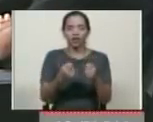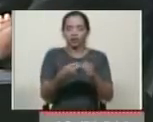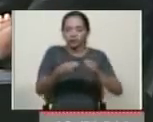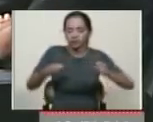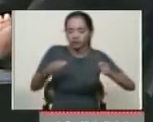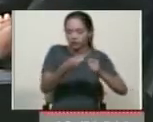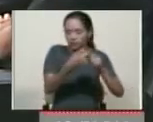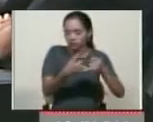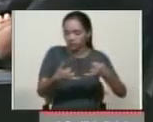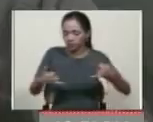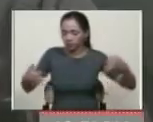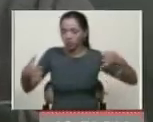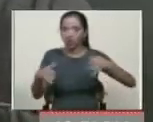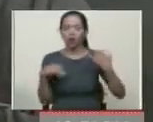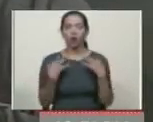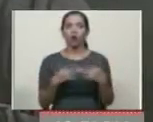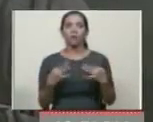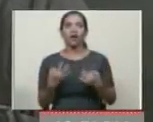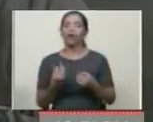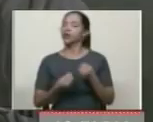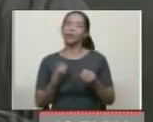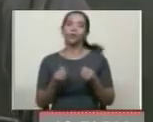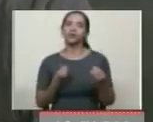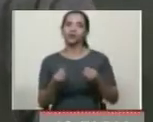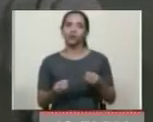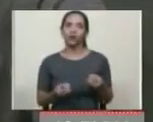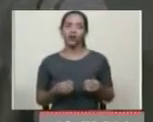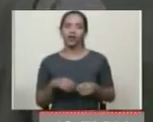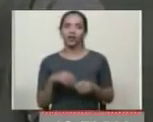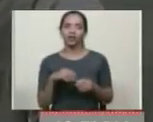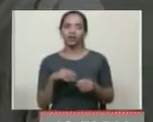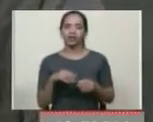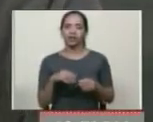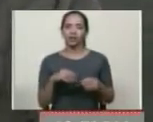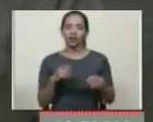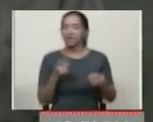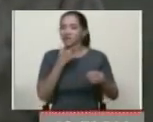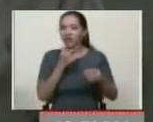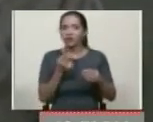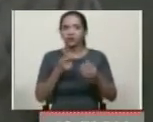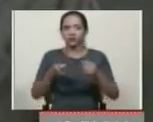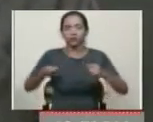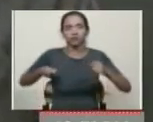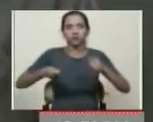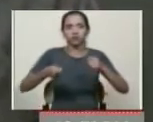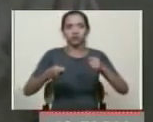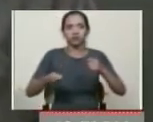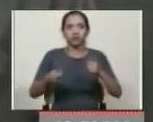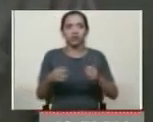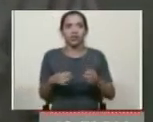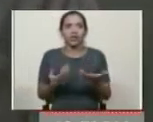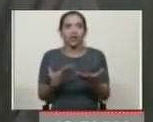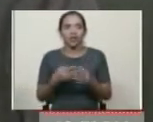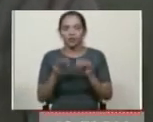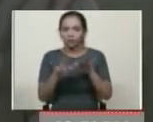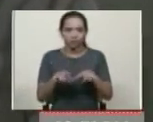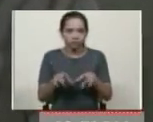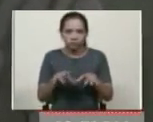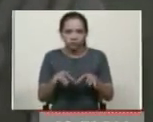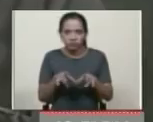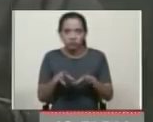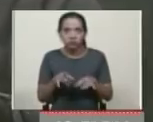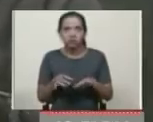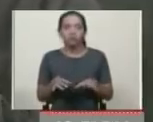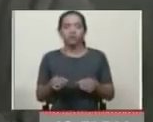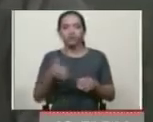como si fuese una toma de 110. Y los panas estaban pegados al carro allí, editando con Premiere y con Final Cut, con lo que